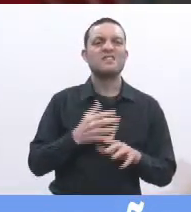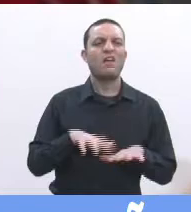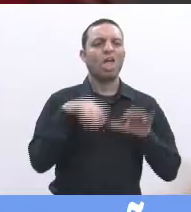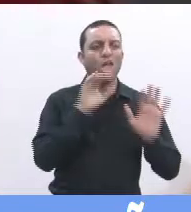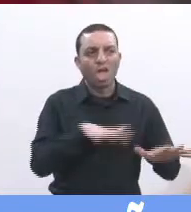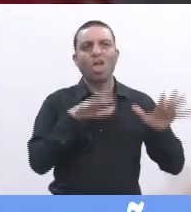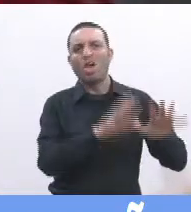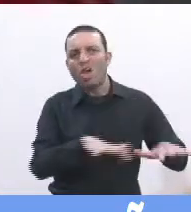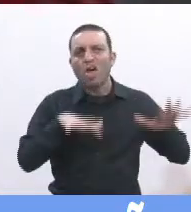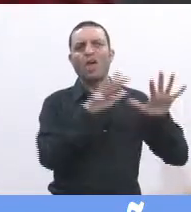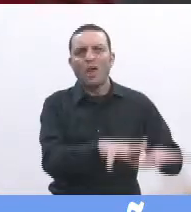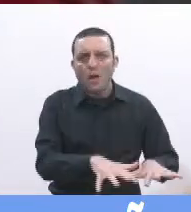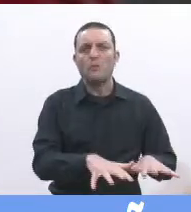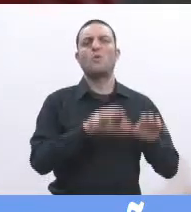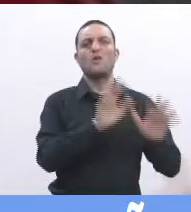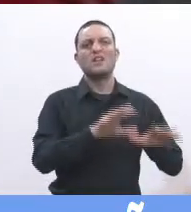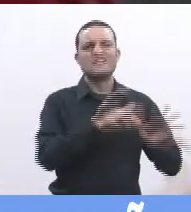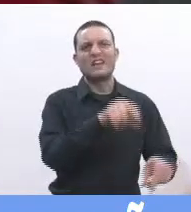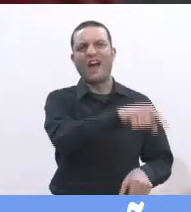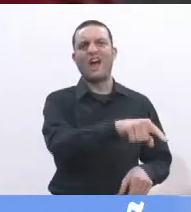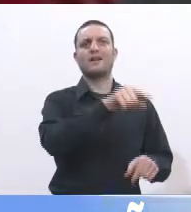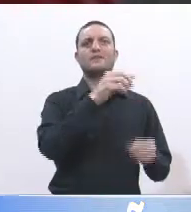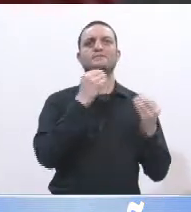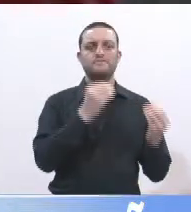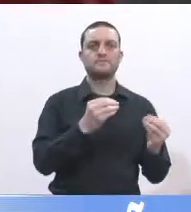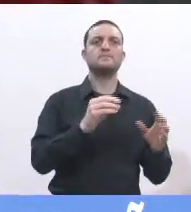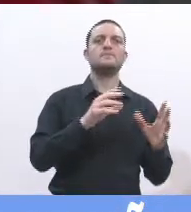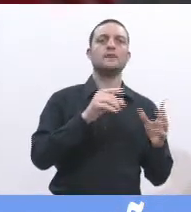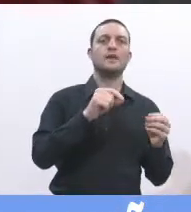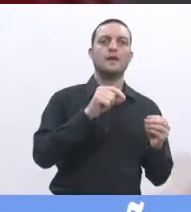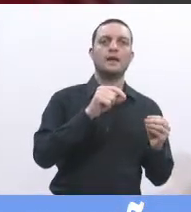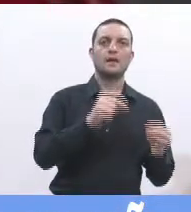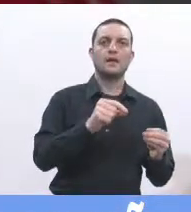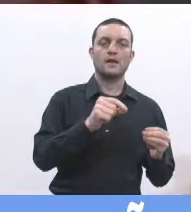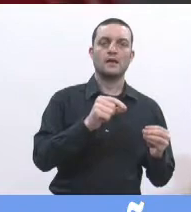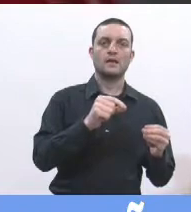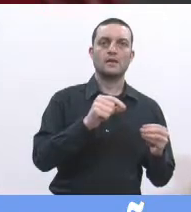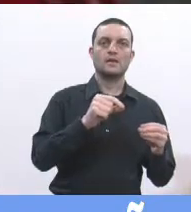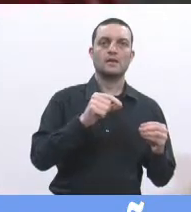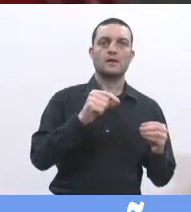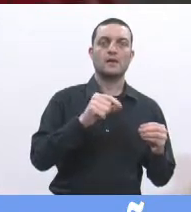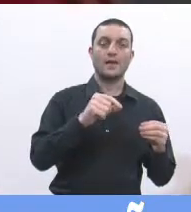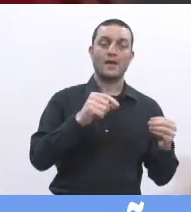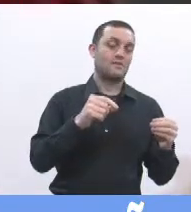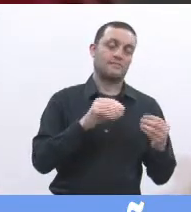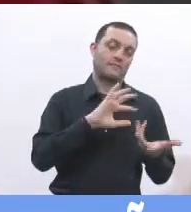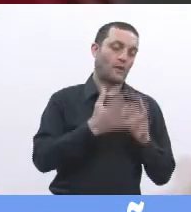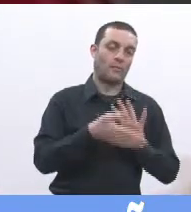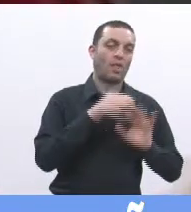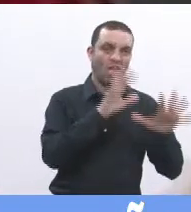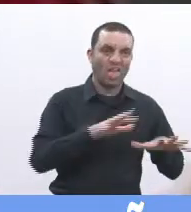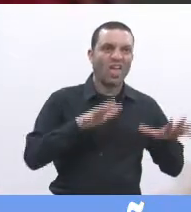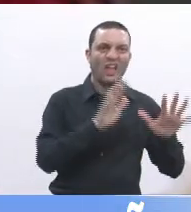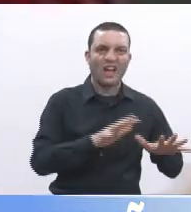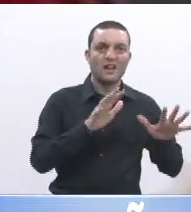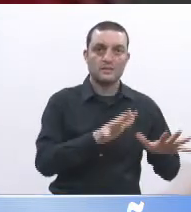fastidiar, entorpecer, vulnerar, descomponer, estoy diciendo sinónimos de la palabra más